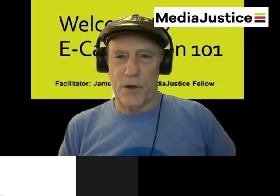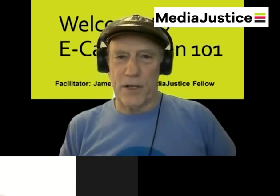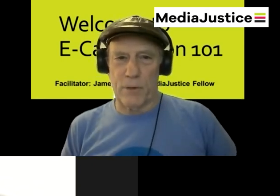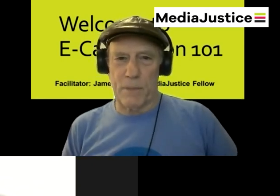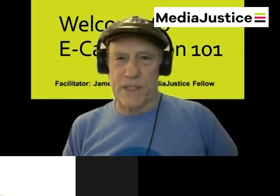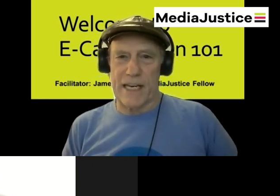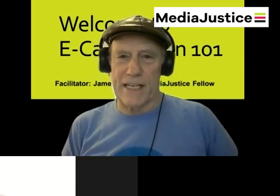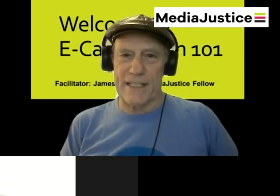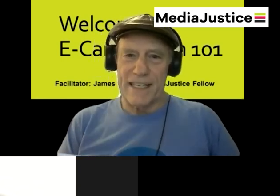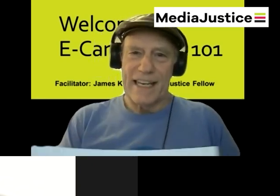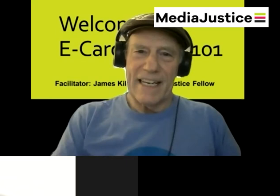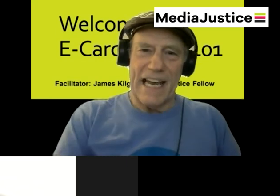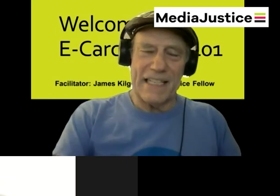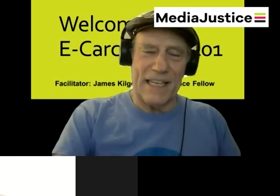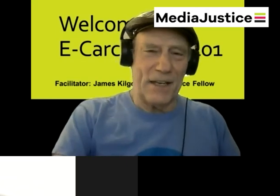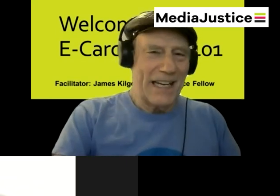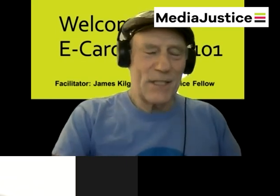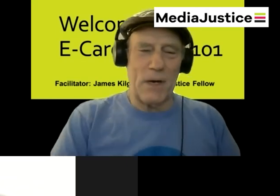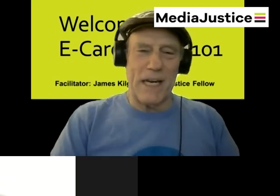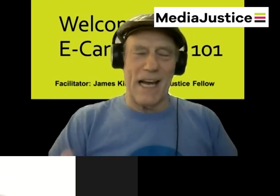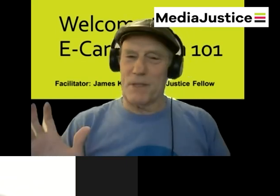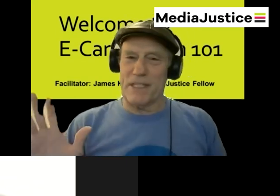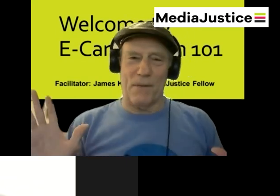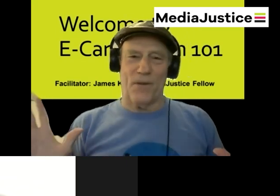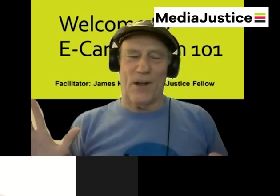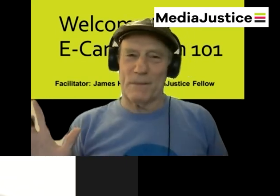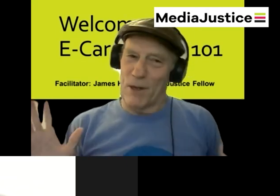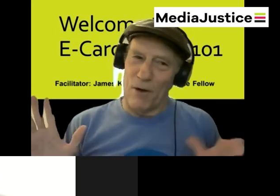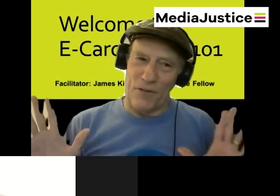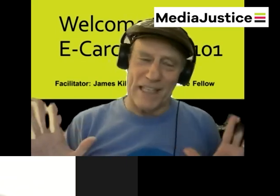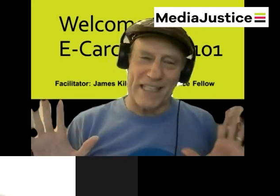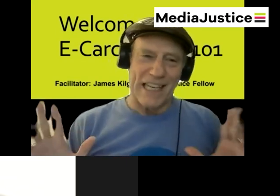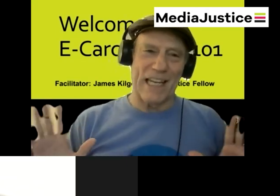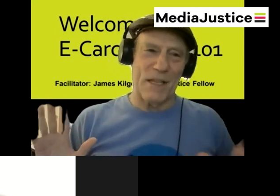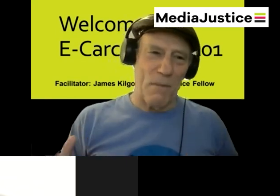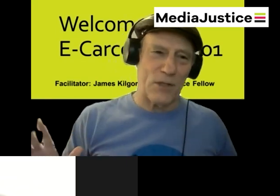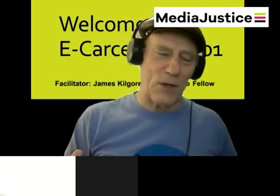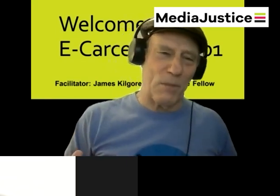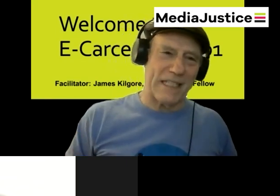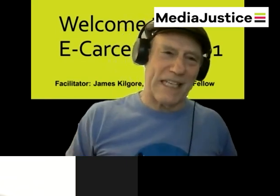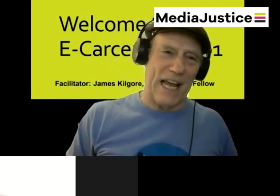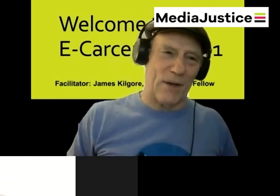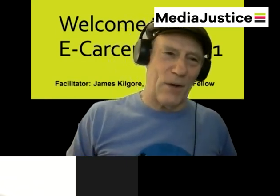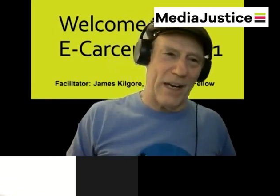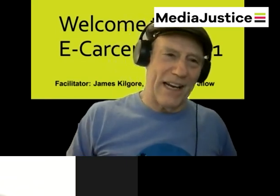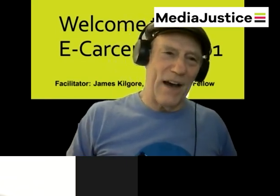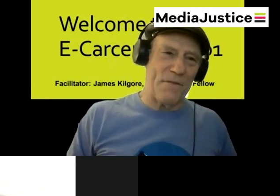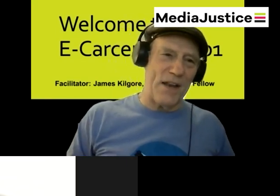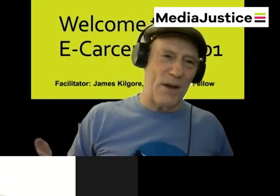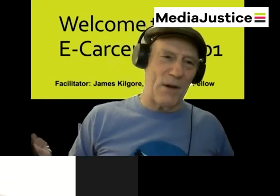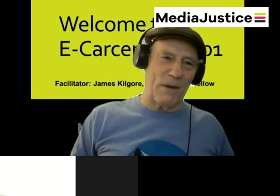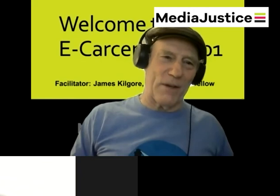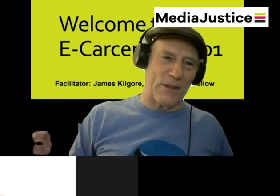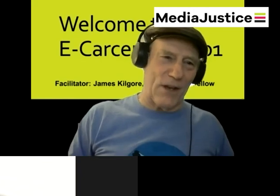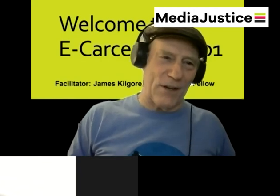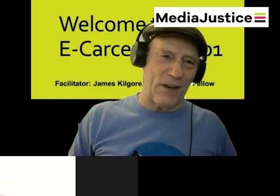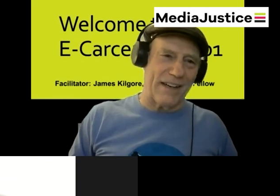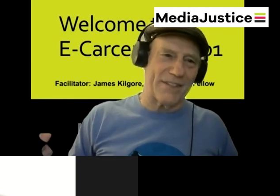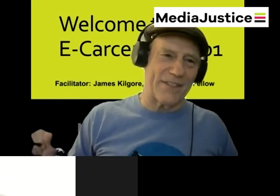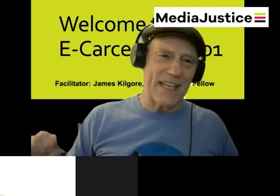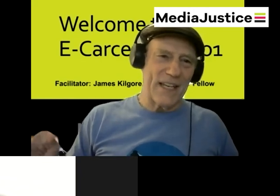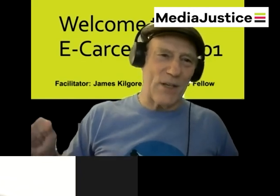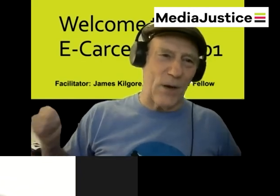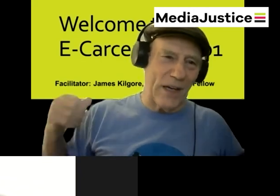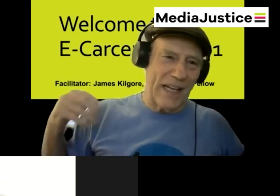Entonces el 33% es sí, 38% es no, y el 29% es